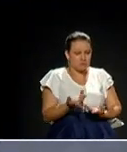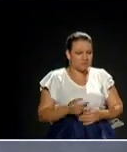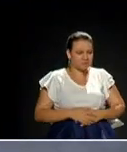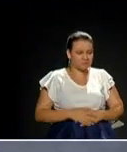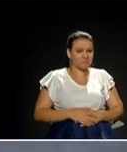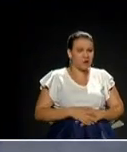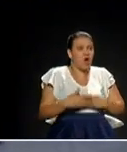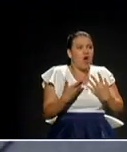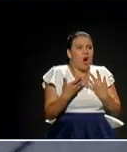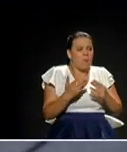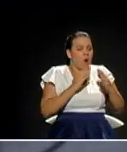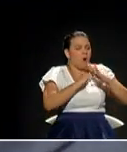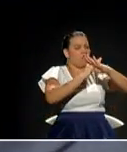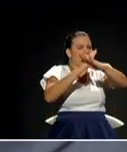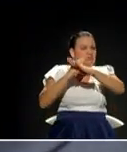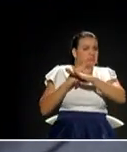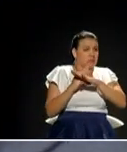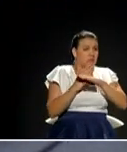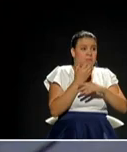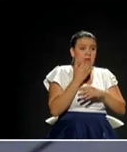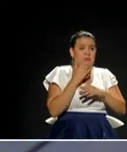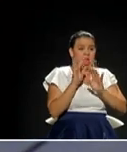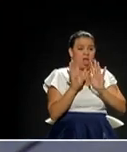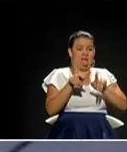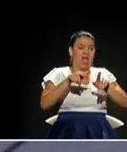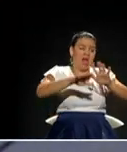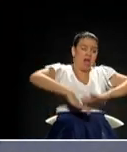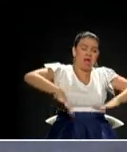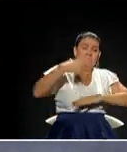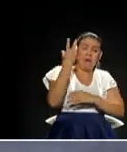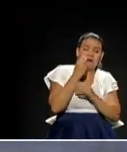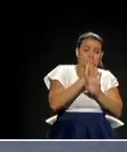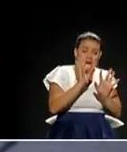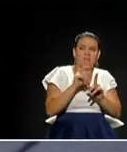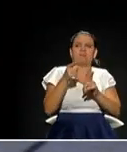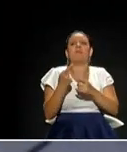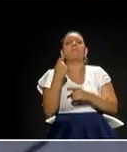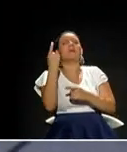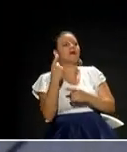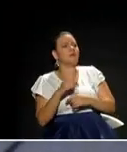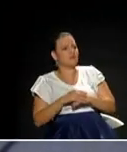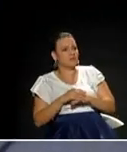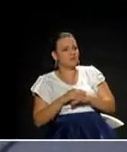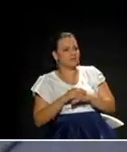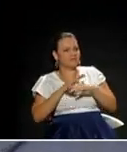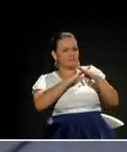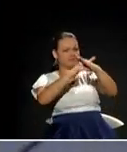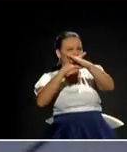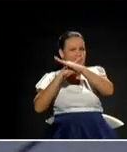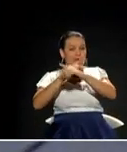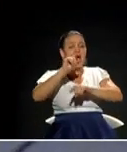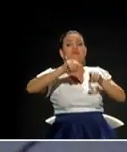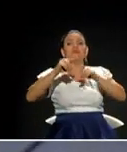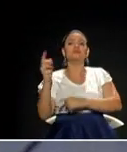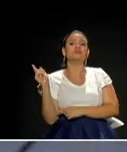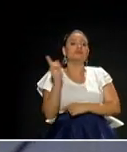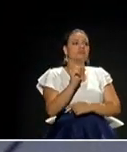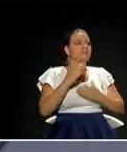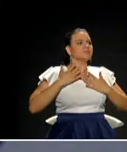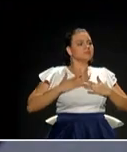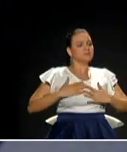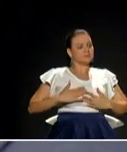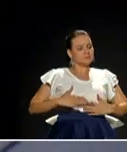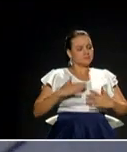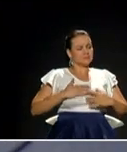no logramos garantizar esa seguridad que la gente vaya tranquila que se sienta segura que haya una buena percepción de seguridad qué vamos a hacer para